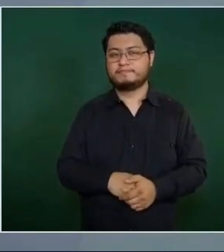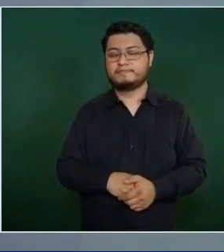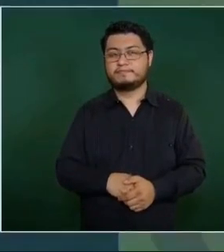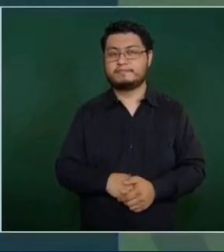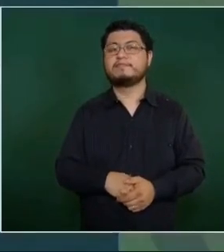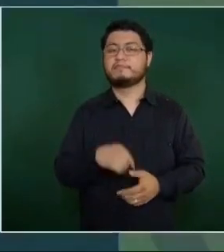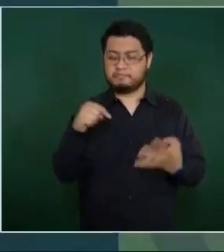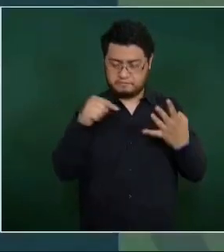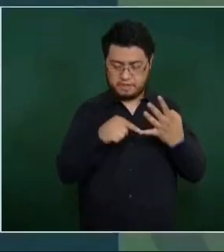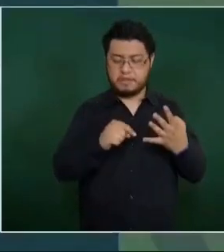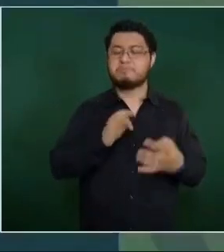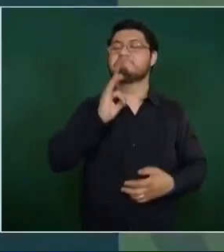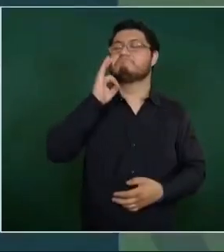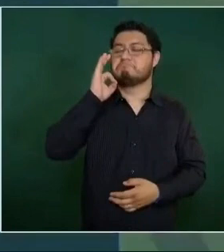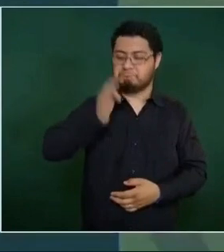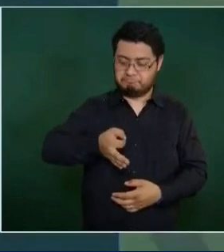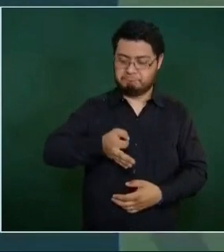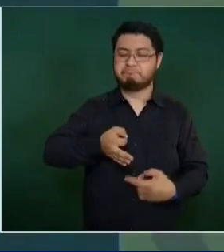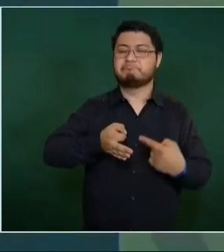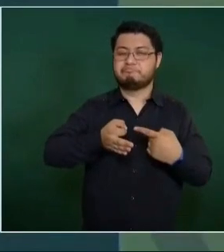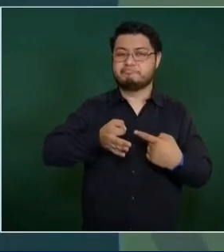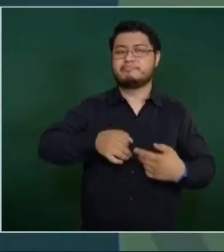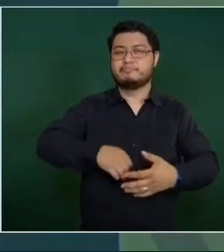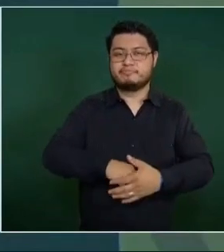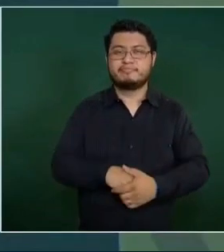Goldenberg. Y ese sí dijo que sí.